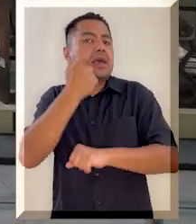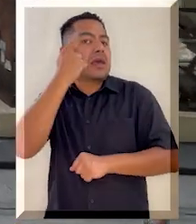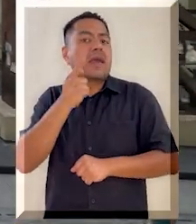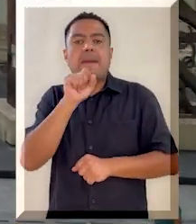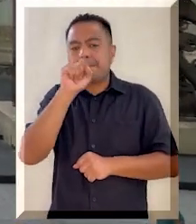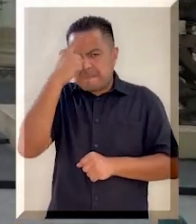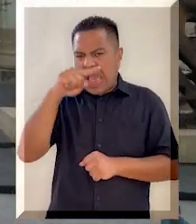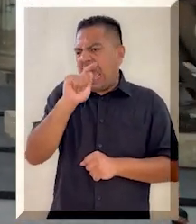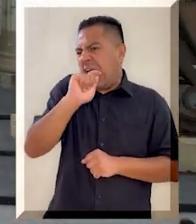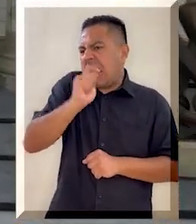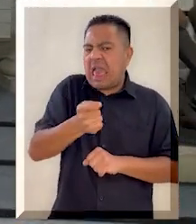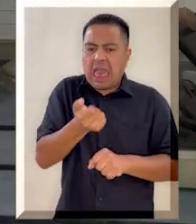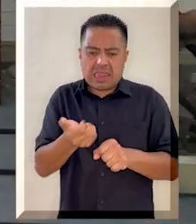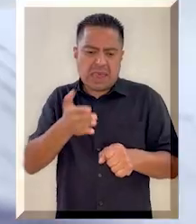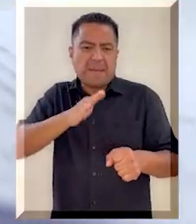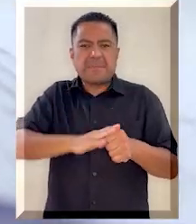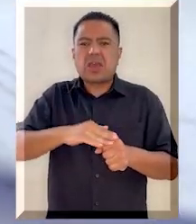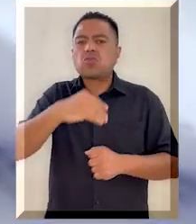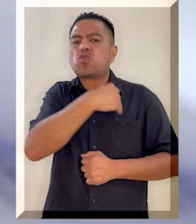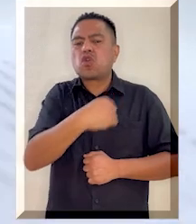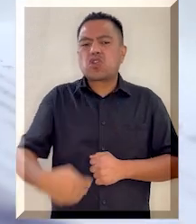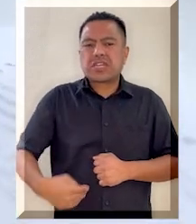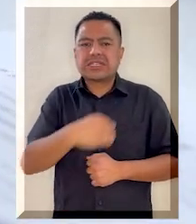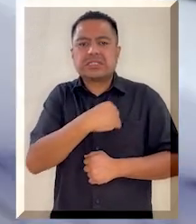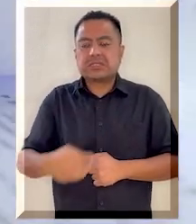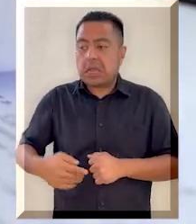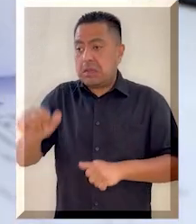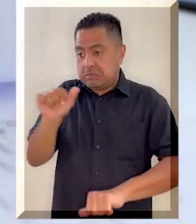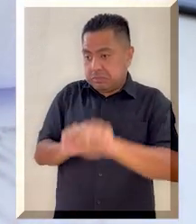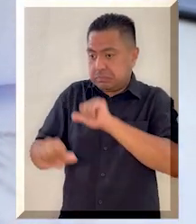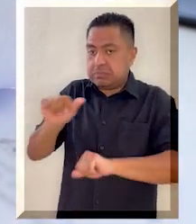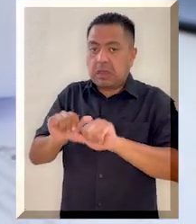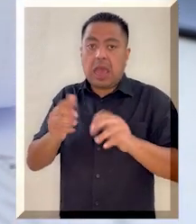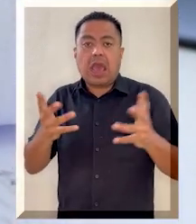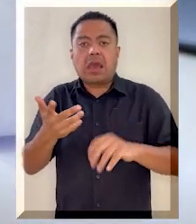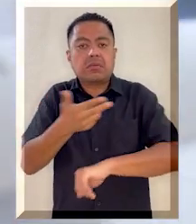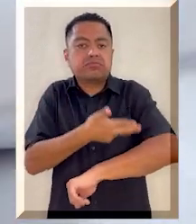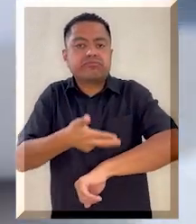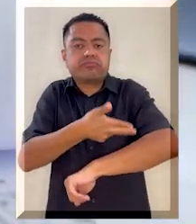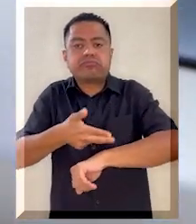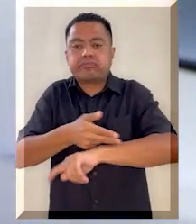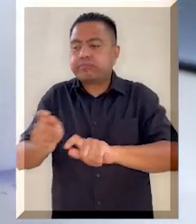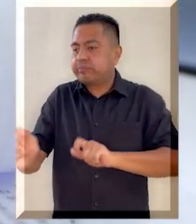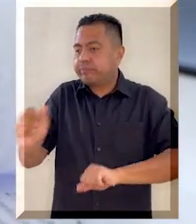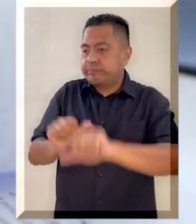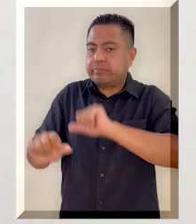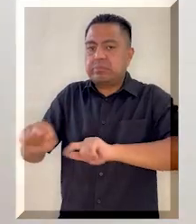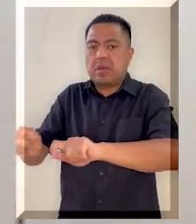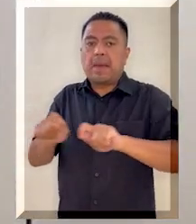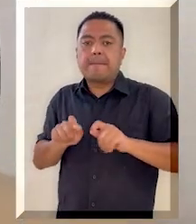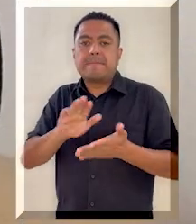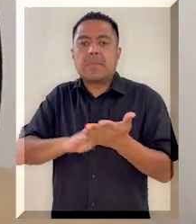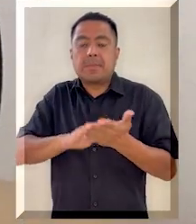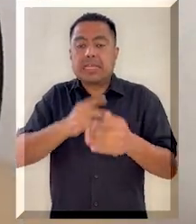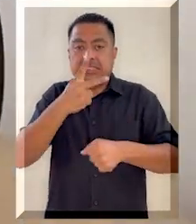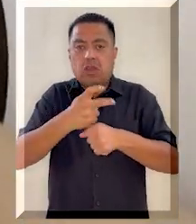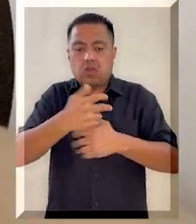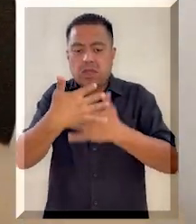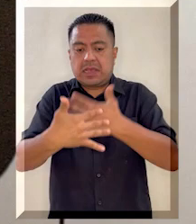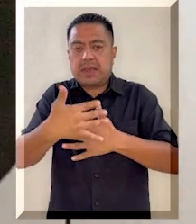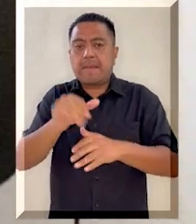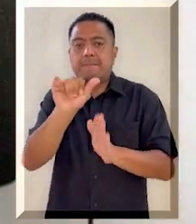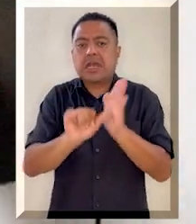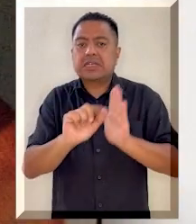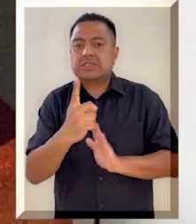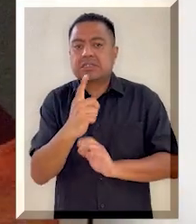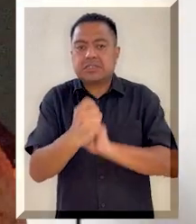Guerrero a efecto de que las administraciones de los ayuntamientos salientes realicen el procedimiento de entrega recepción en la segunda quincena